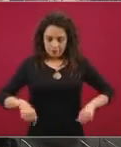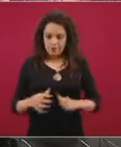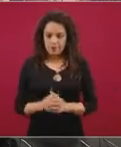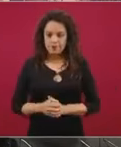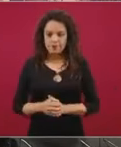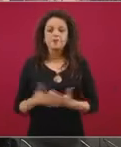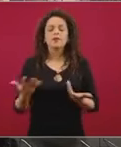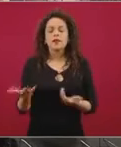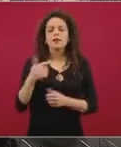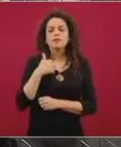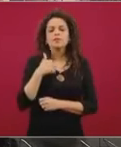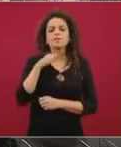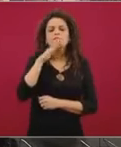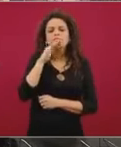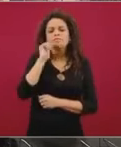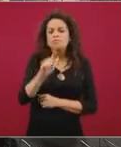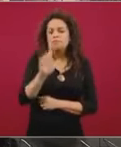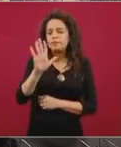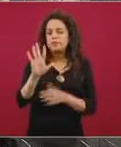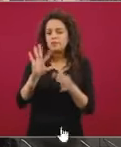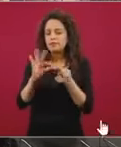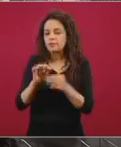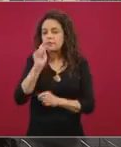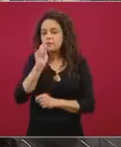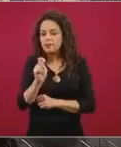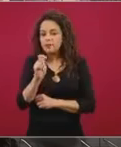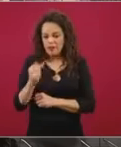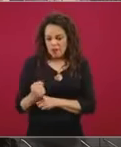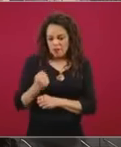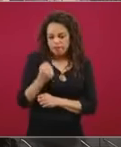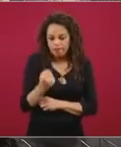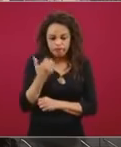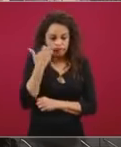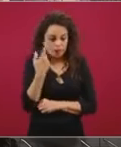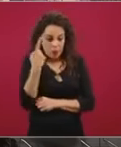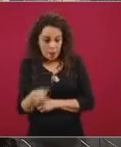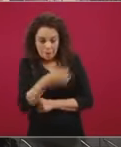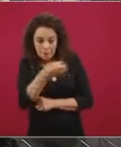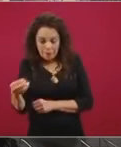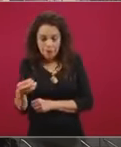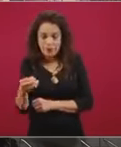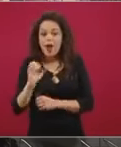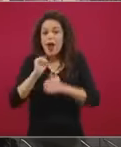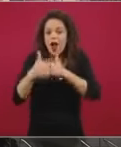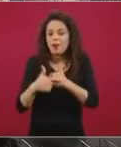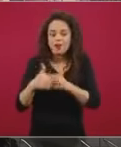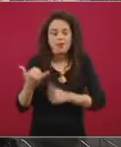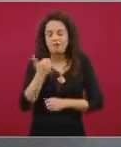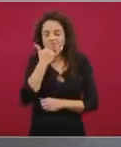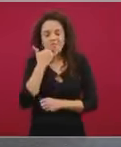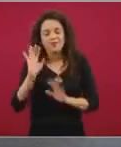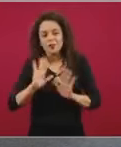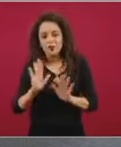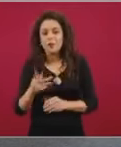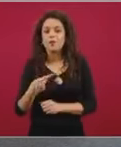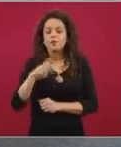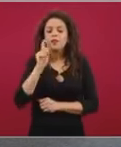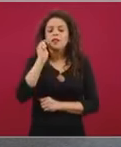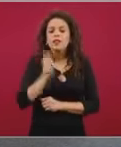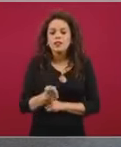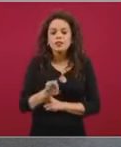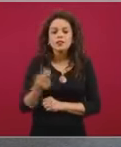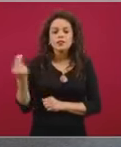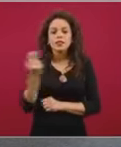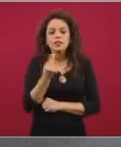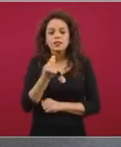Tal vez lo mencioné mal en el tema de imponer algo, pero ¿cuáles serían los elementos o de qué tendrían que